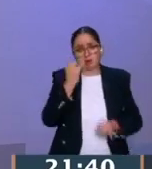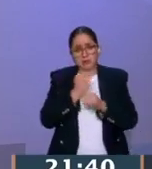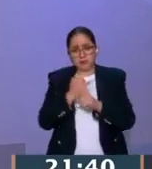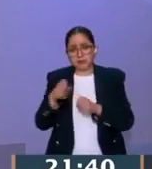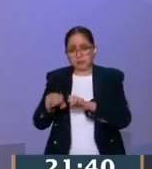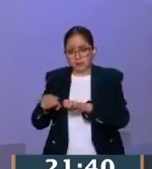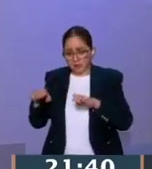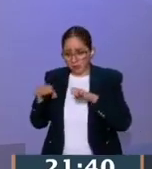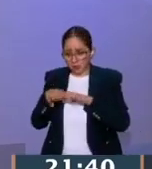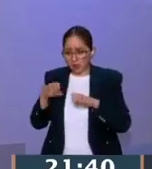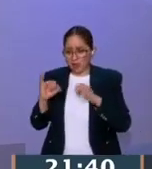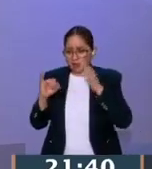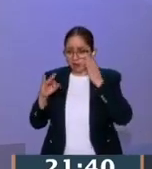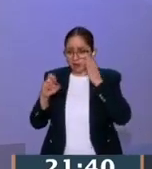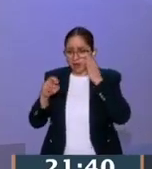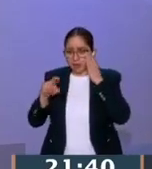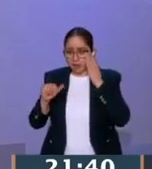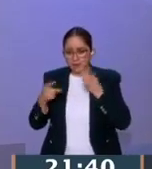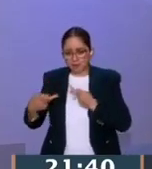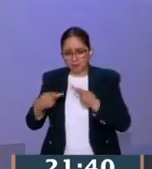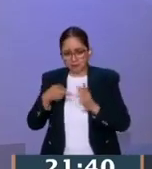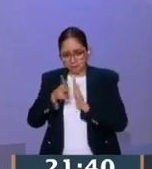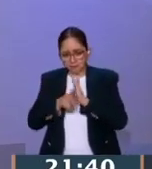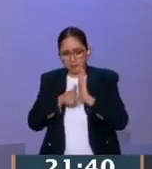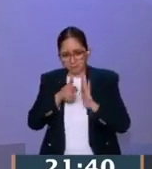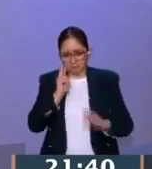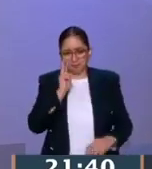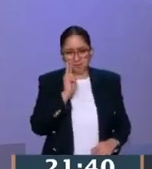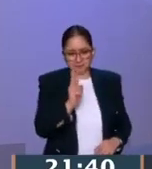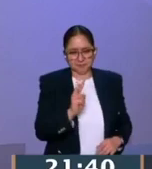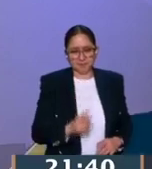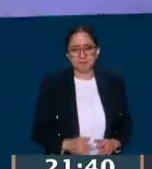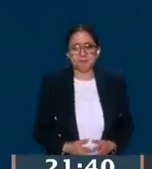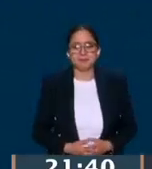Infodemia hizo un video al respecto y vamos a verlo. Adelante.